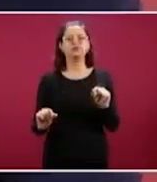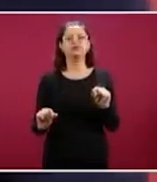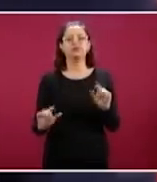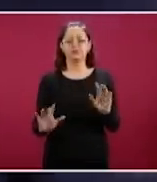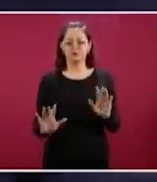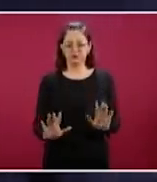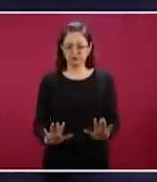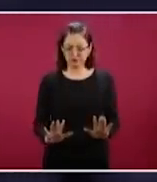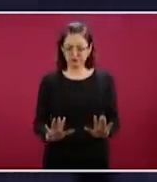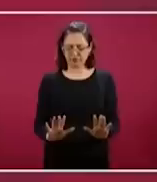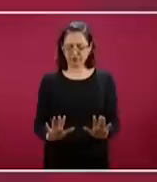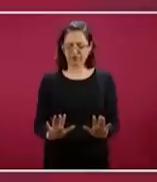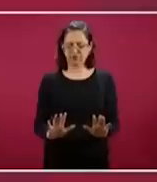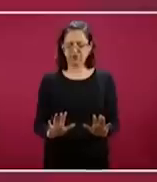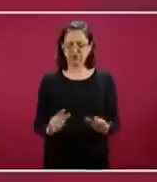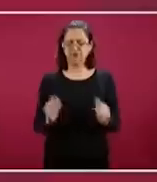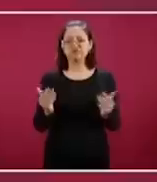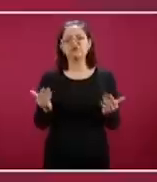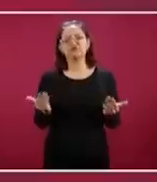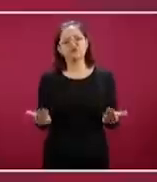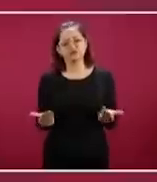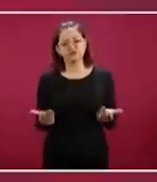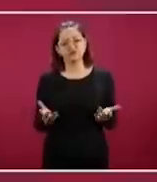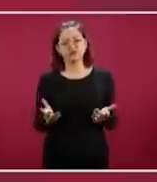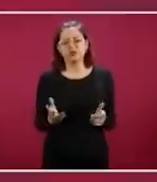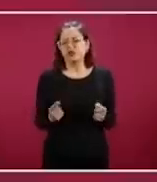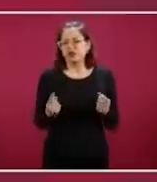pues entonces actuaríamos